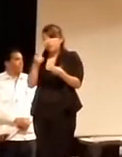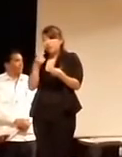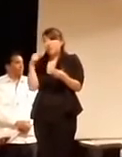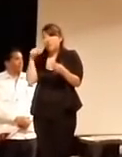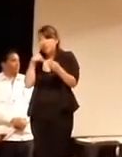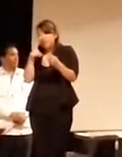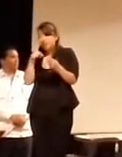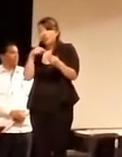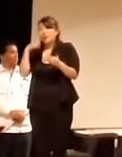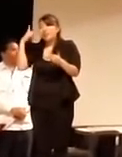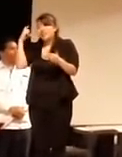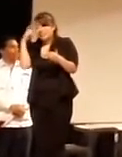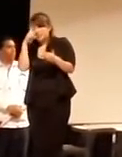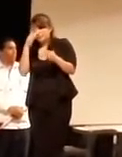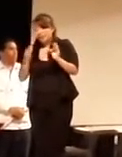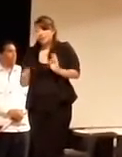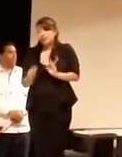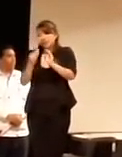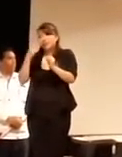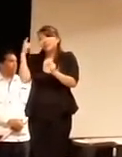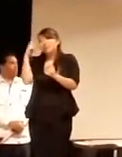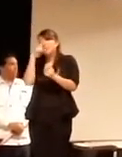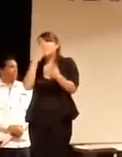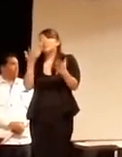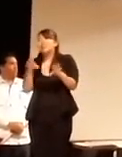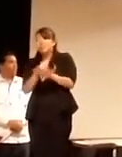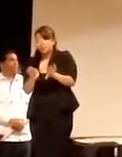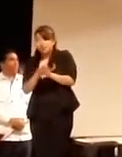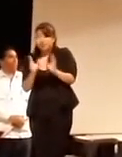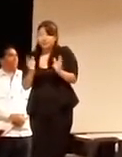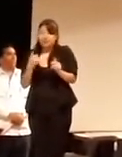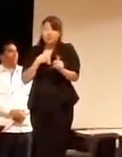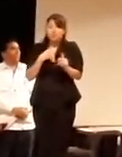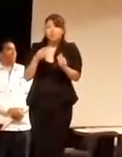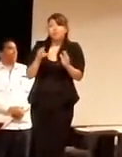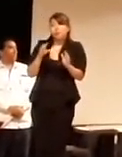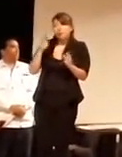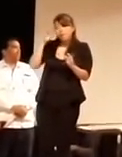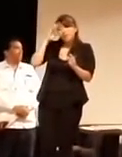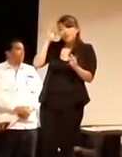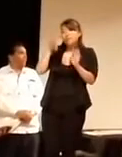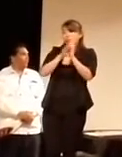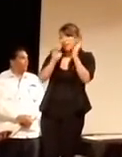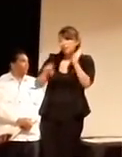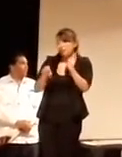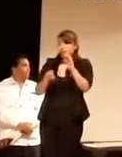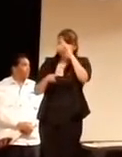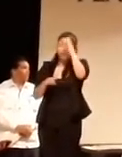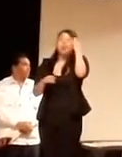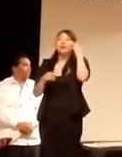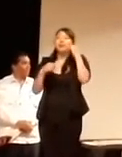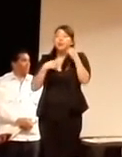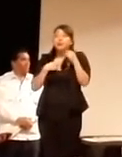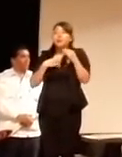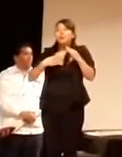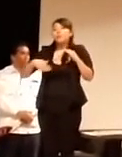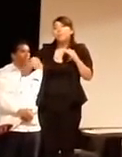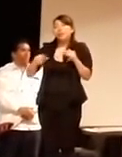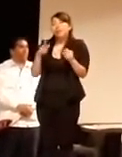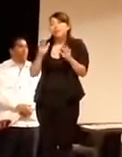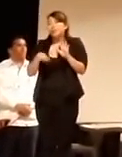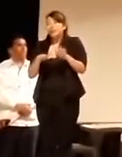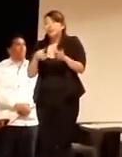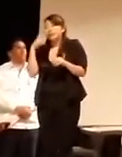muros impactara hacia afuera. El mejor ejemplo de esta circunstancia es la inequidad y